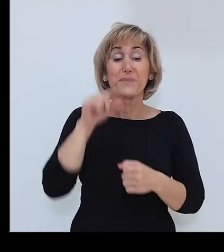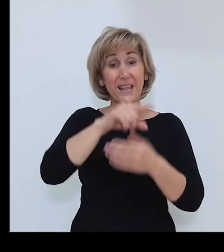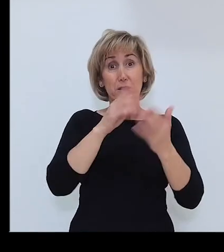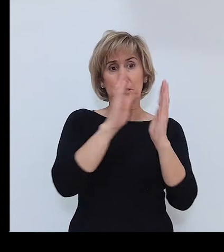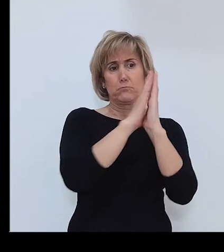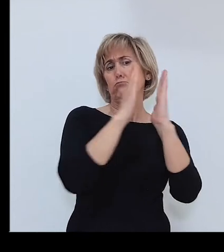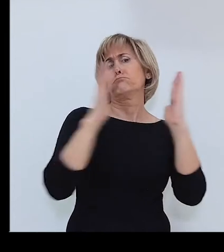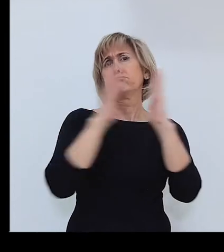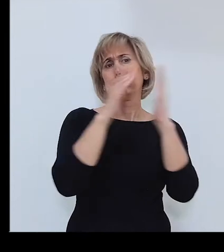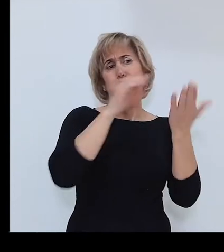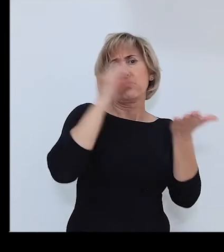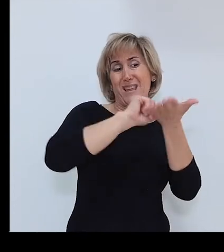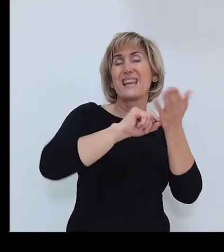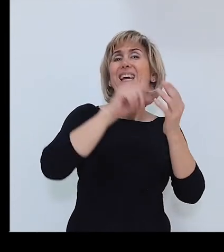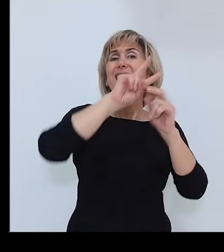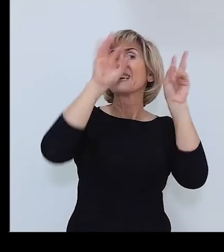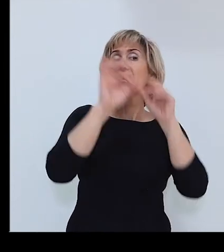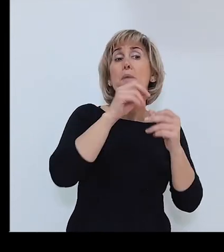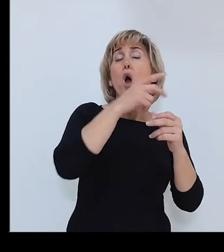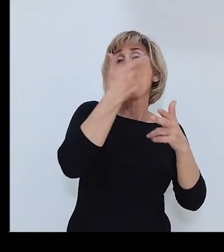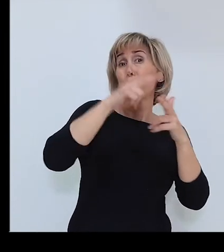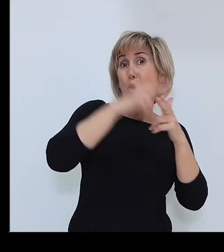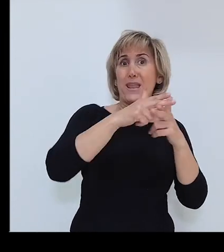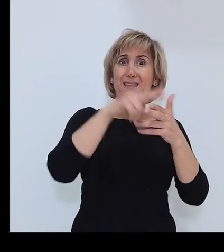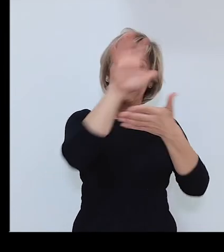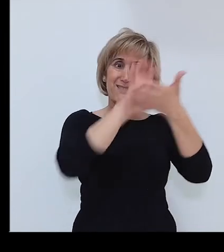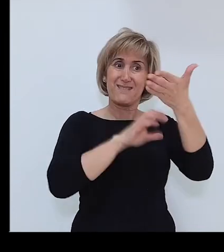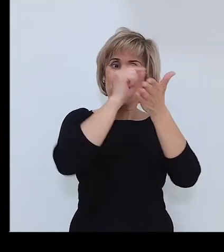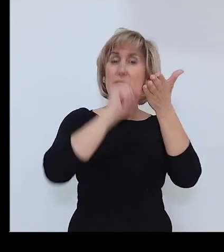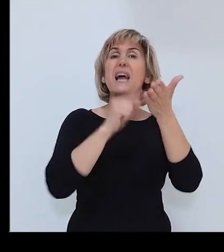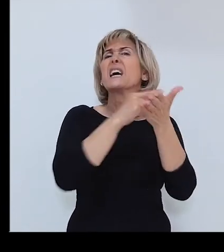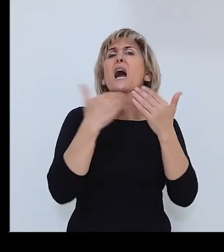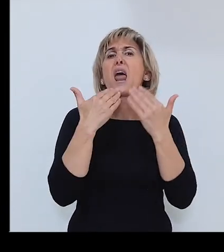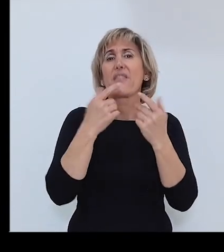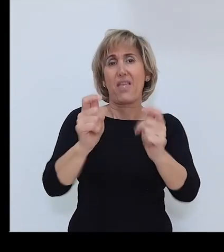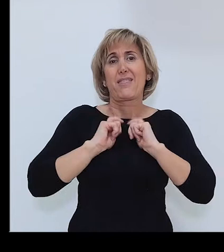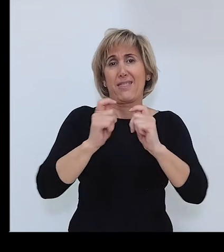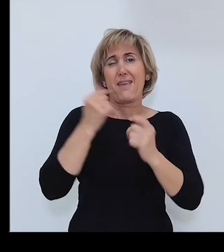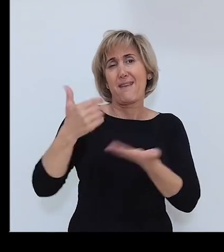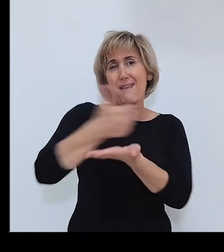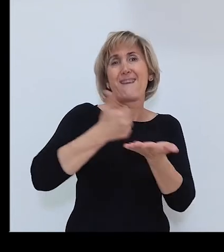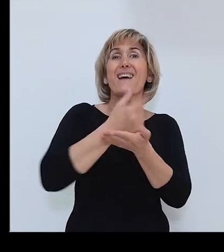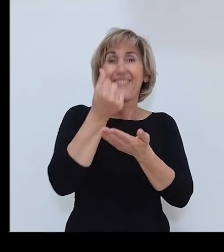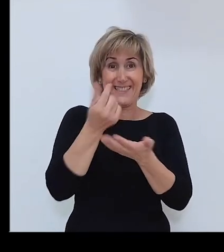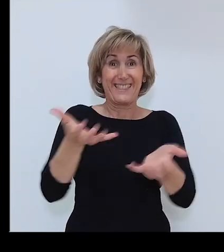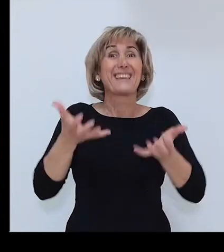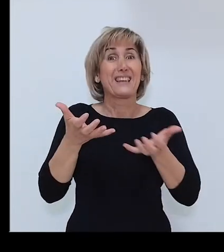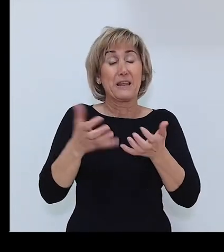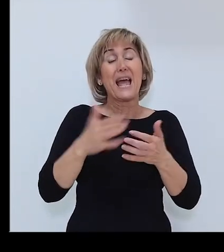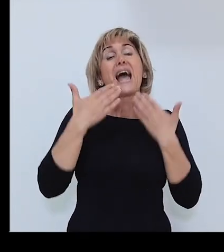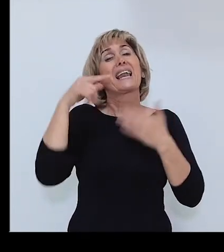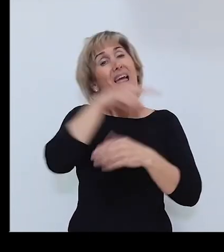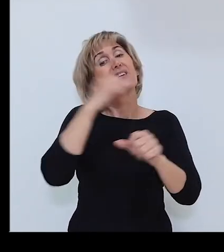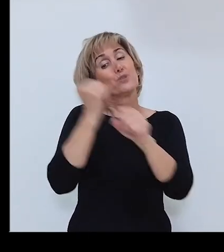colección de economía política ilustrada le da muchísimo dinero y es un poco la base de su